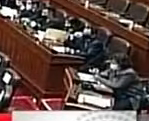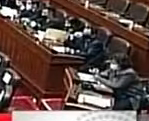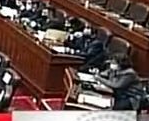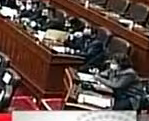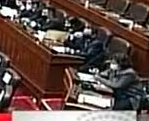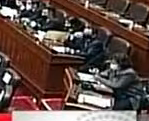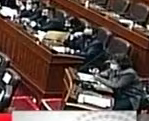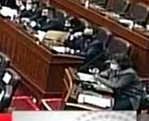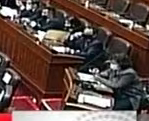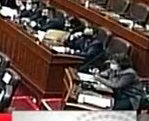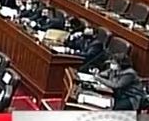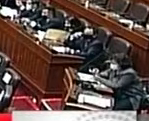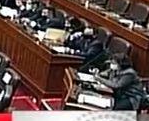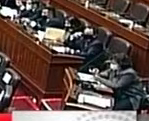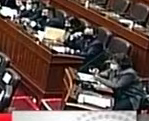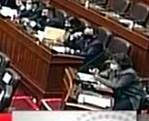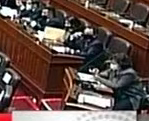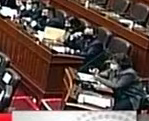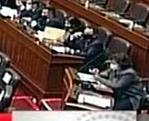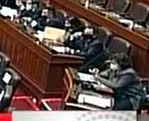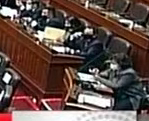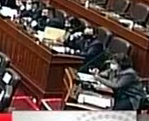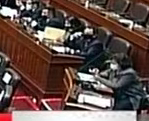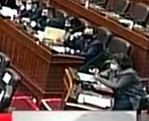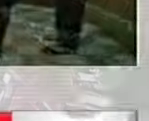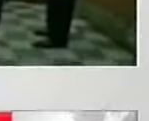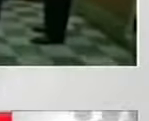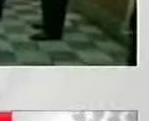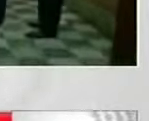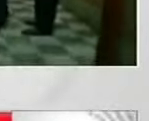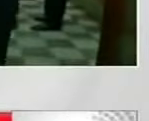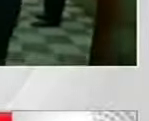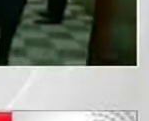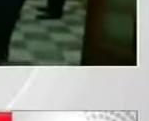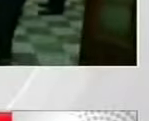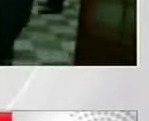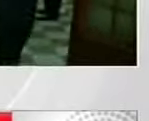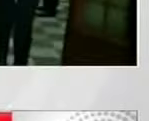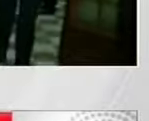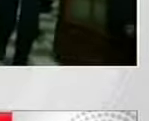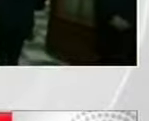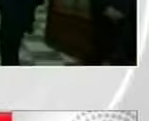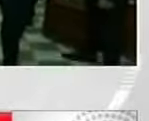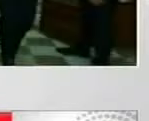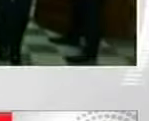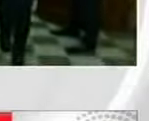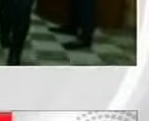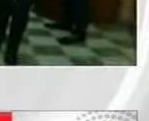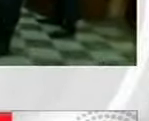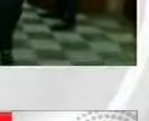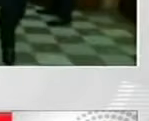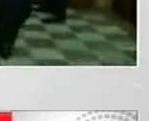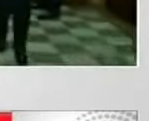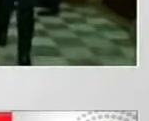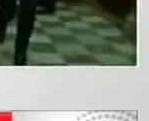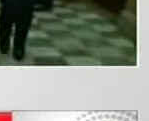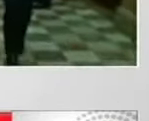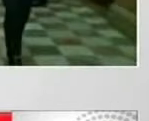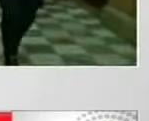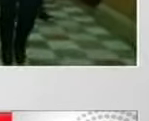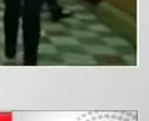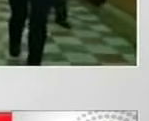tendrá la intervención de cada uno de los congresistas que quieren también a algunos de